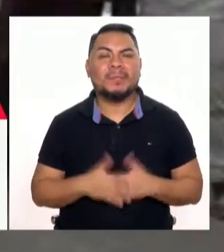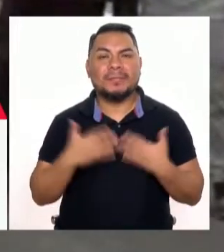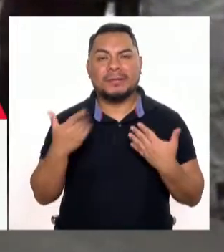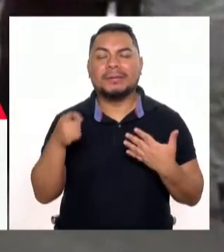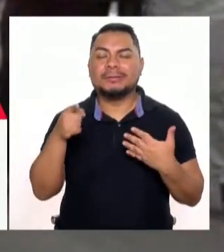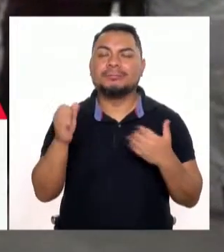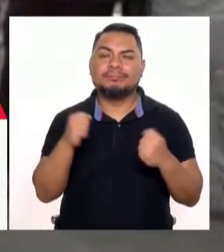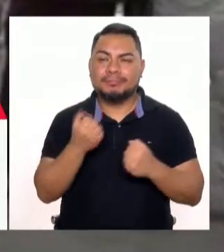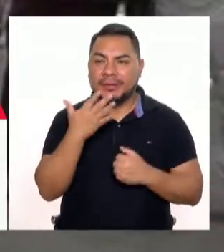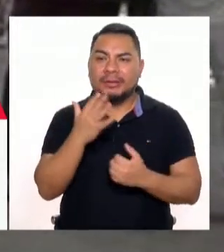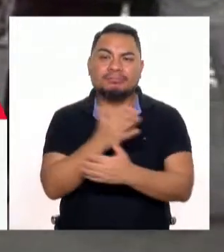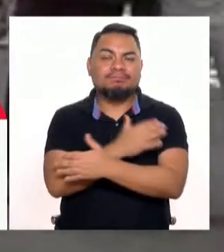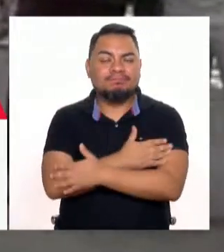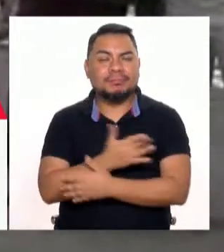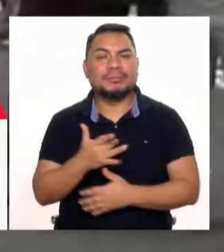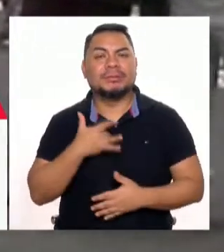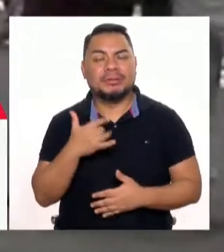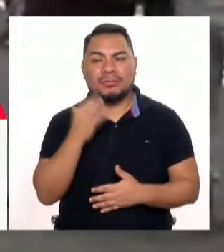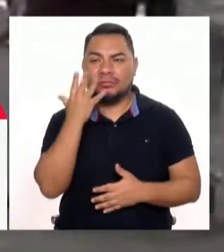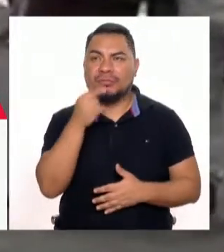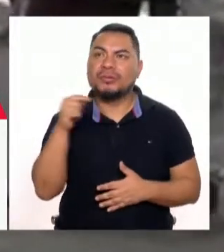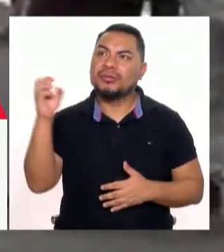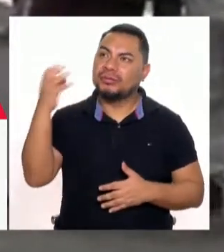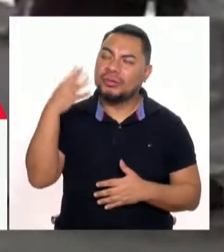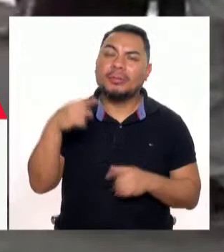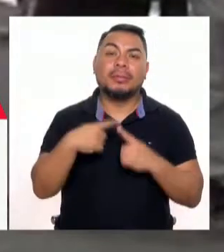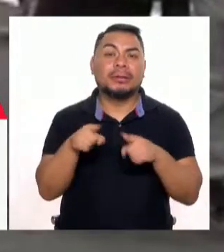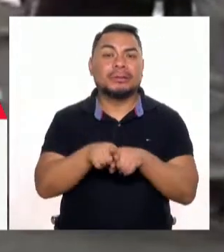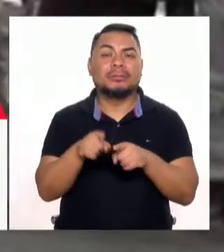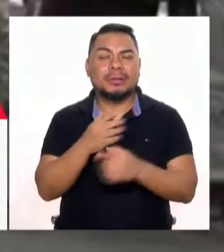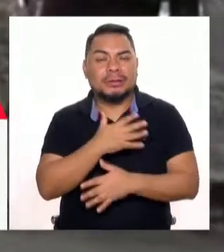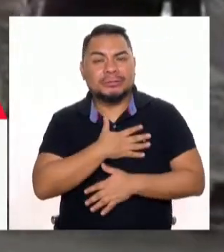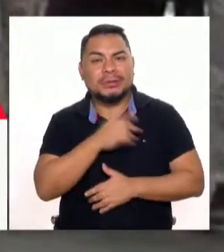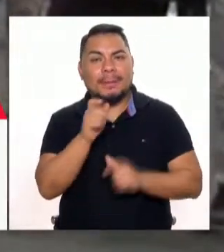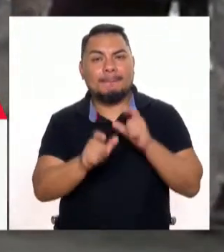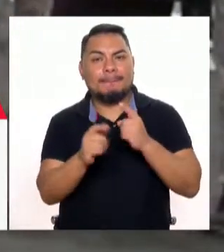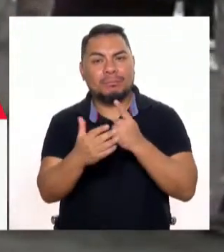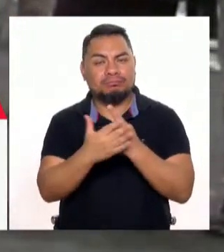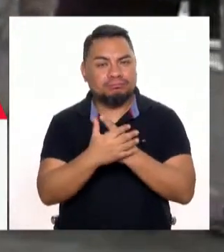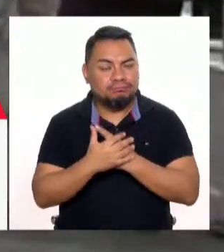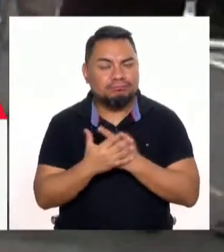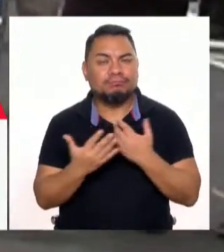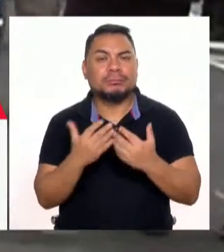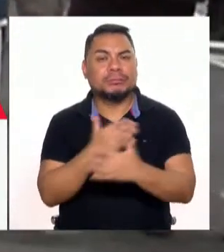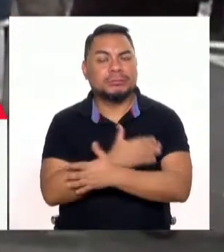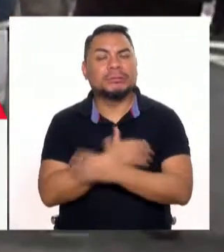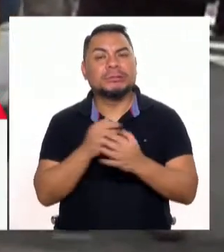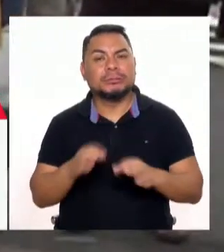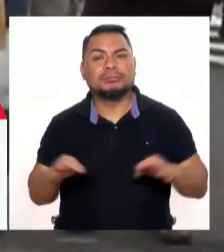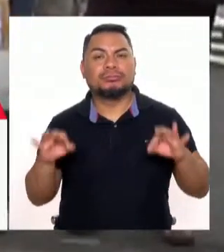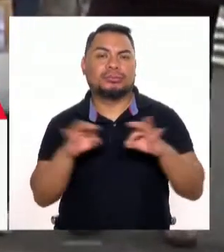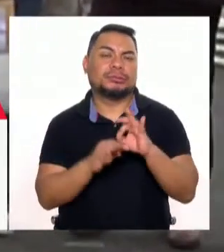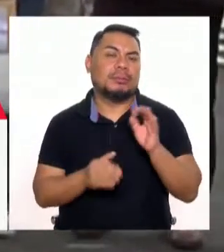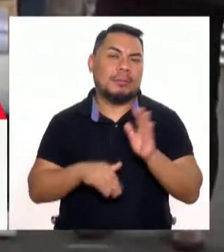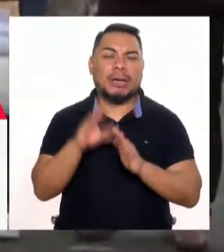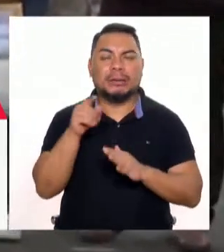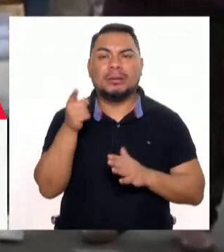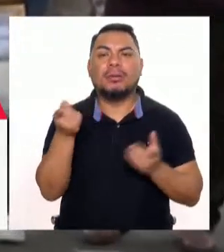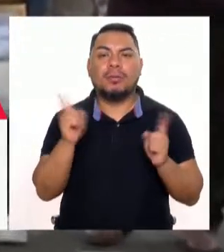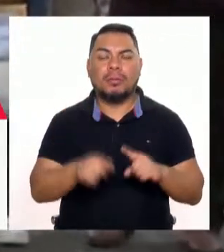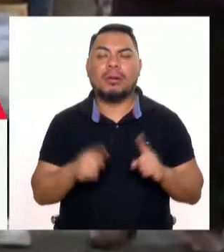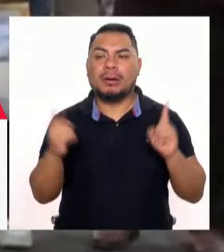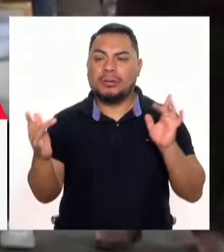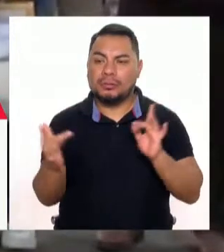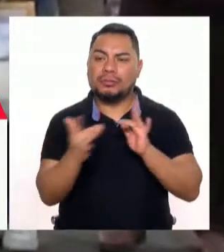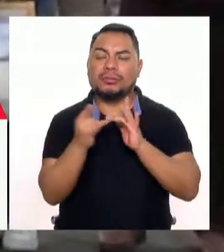este calor hermoso de este clima pero sobre todo con el calor humano que es el más importante cuando nos encontramos los